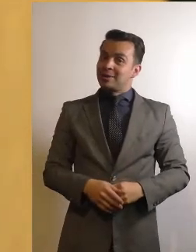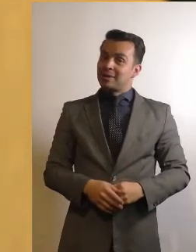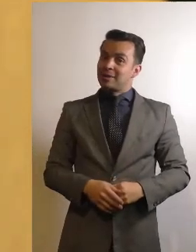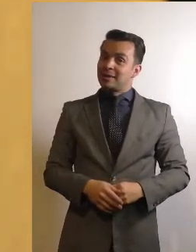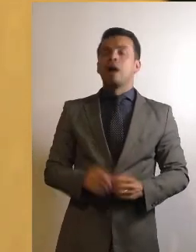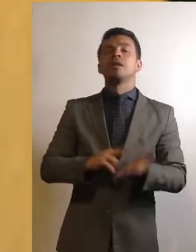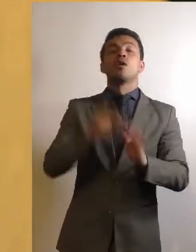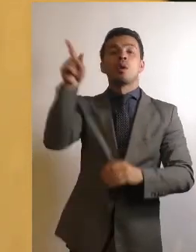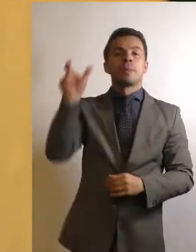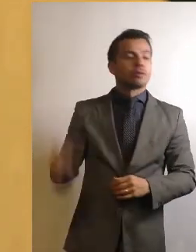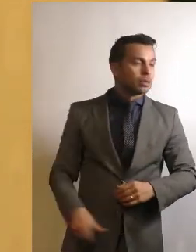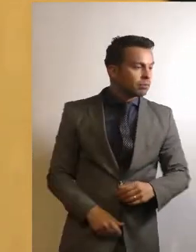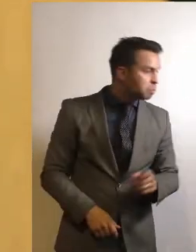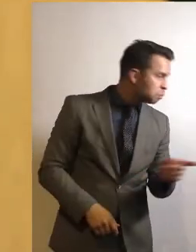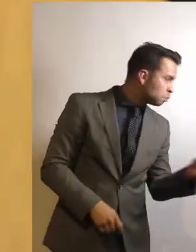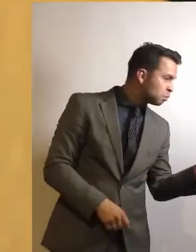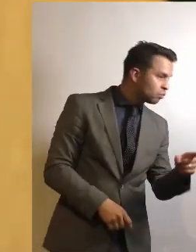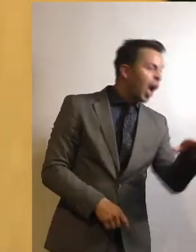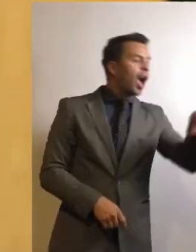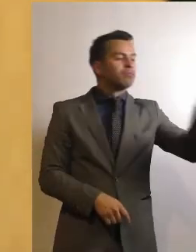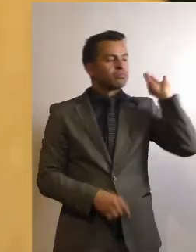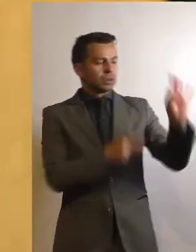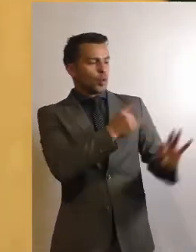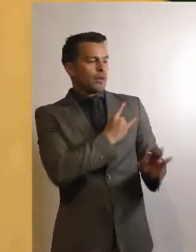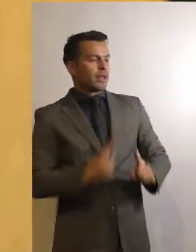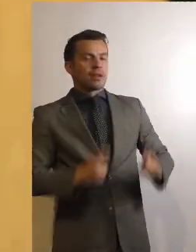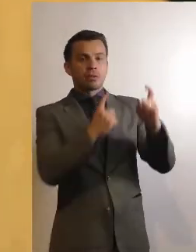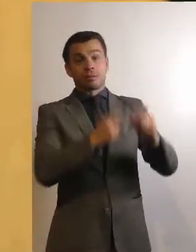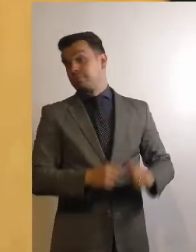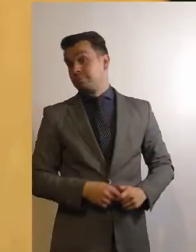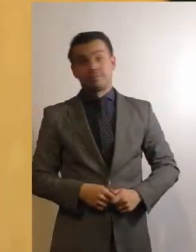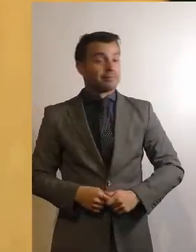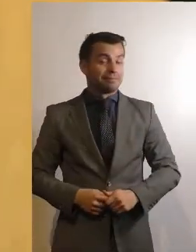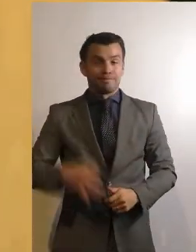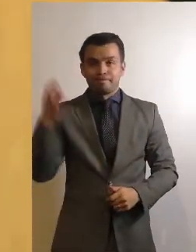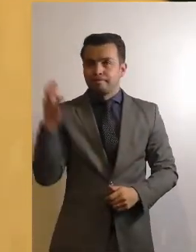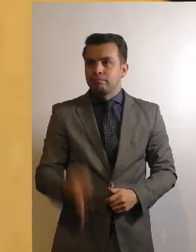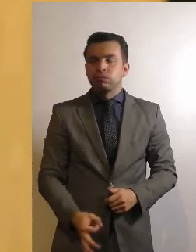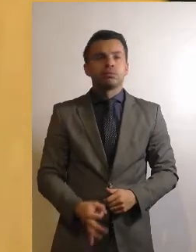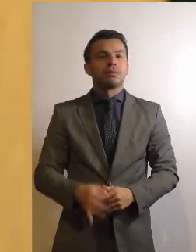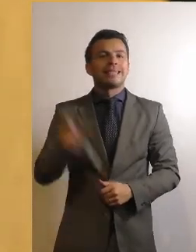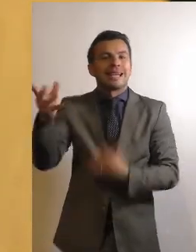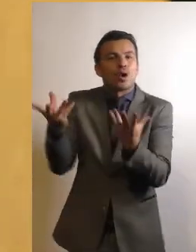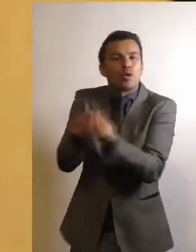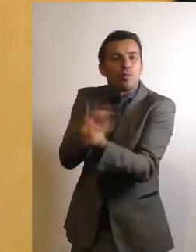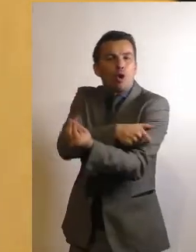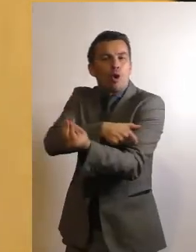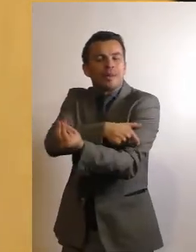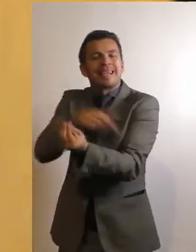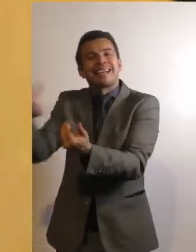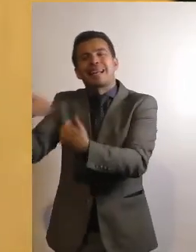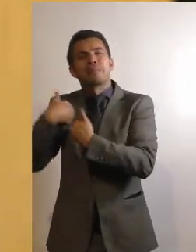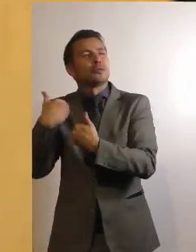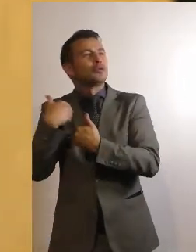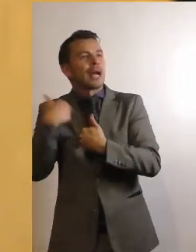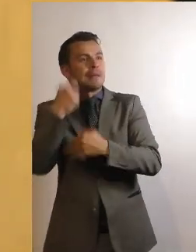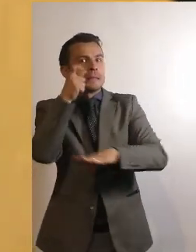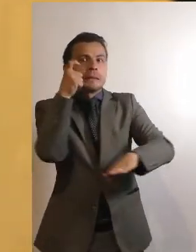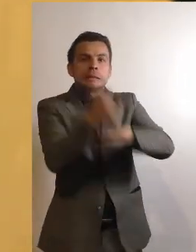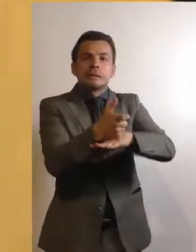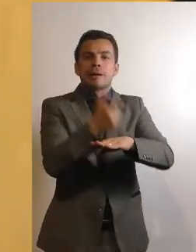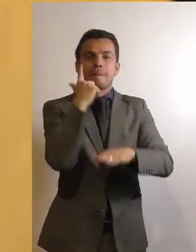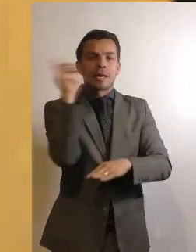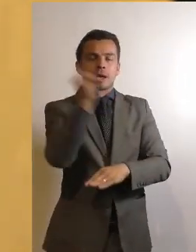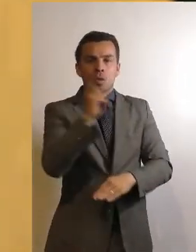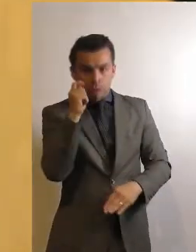porque realmente hemos sido medidos con lupa en cada una de nuestras diferentes actividades,